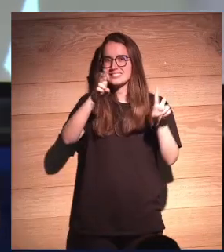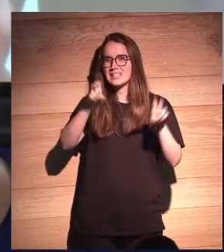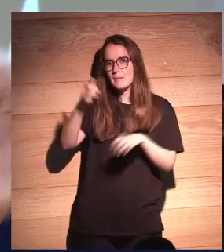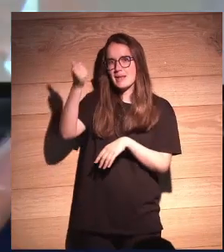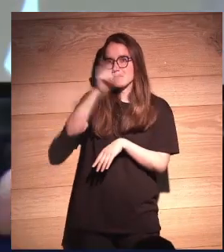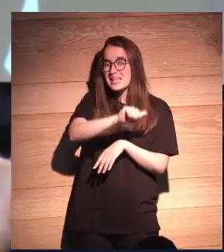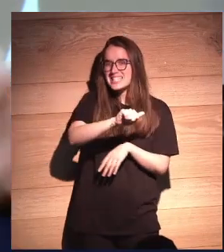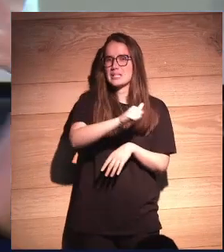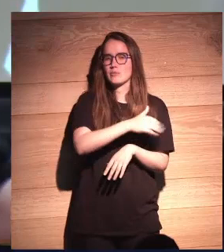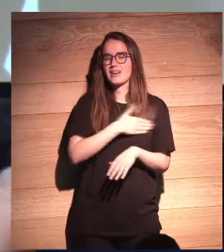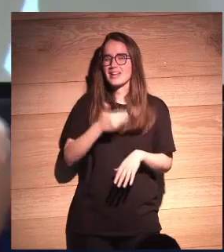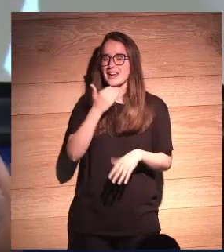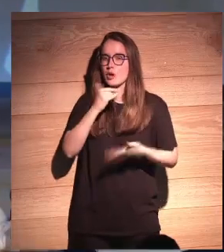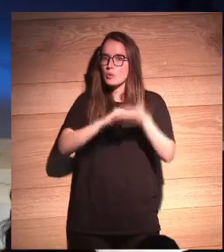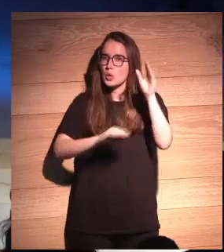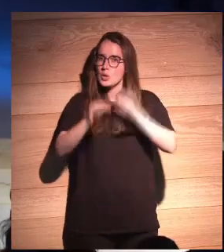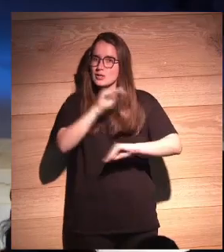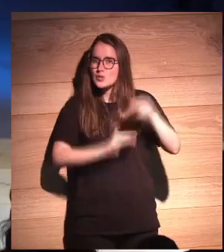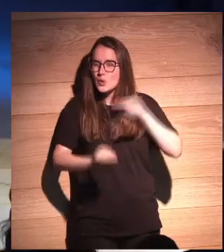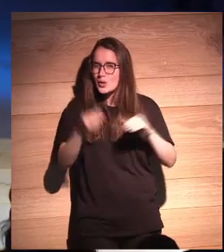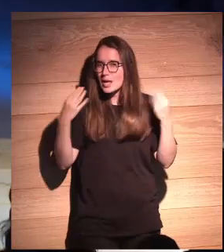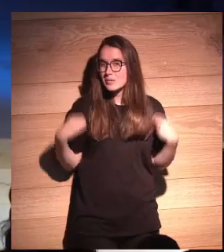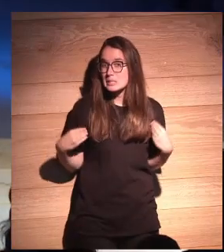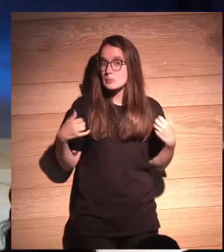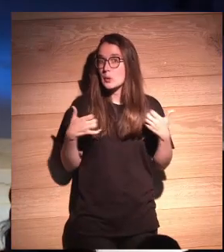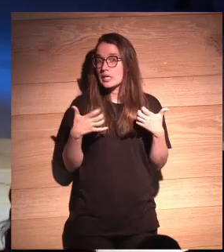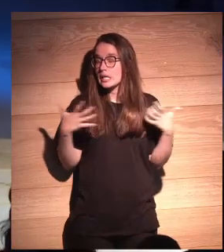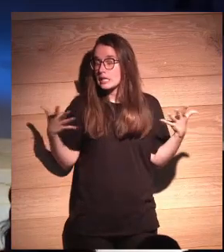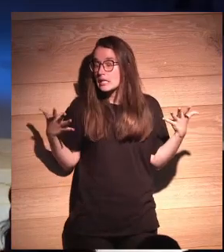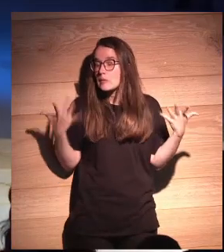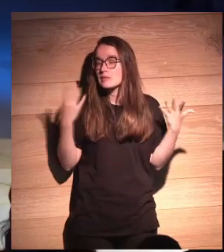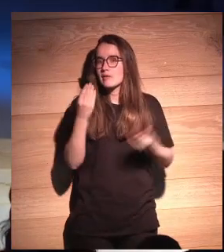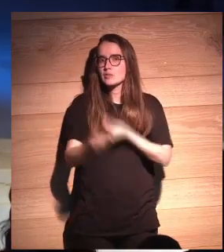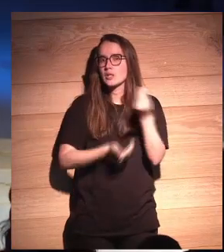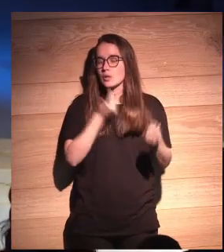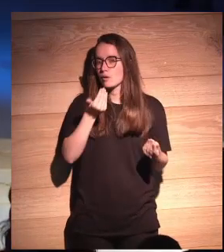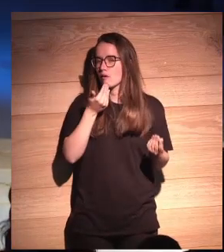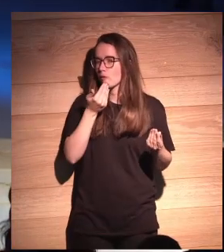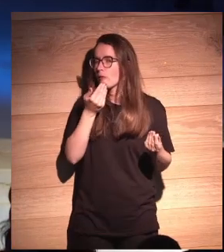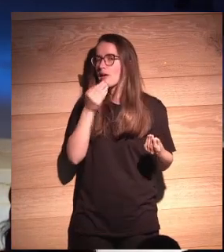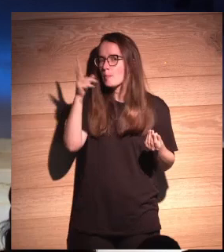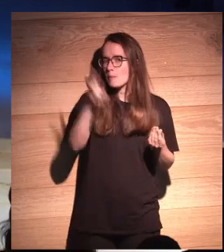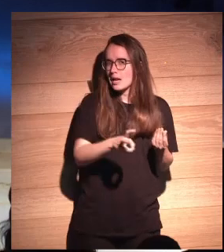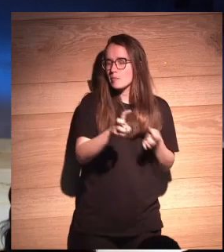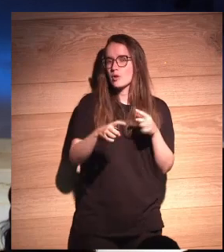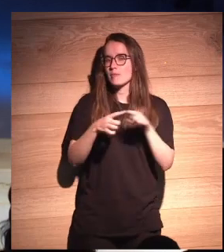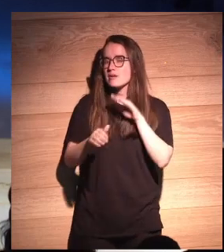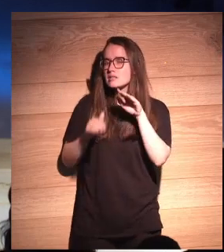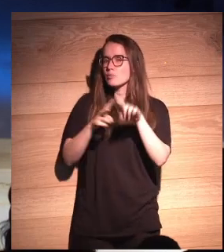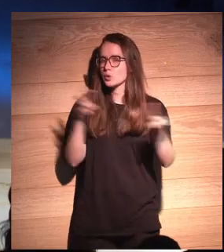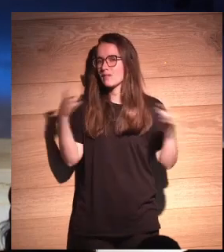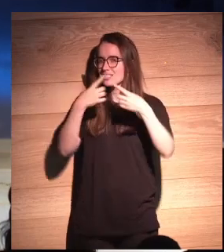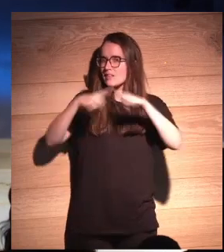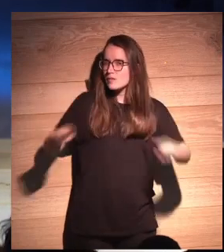machismo y querían como resolver un poco todo esto, y estábamos haciendo algo que encajaba en el panorama, pero estábamos dando otro punto